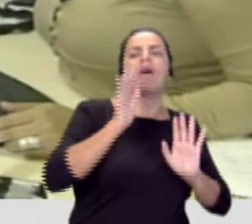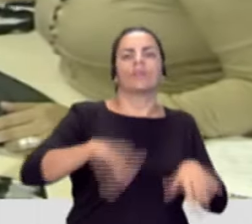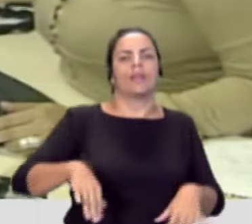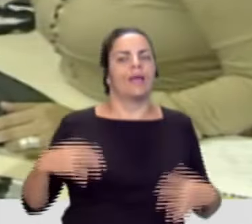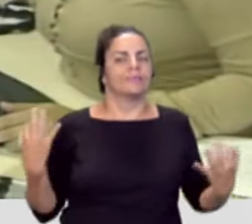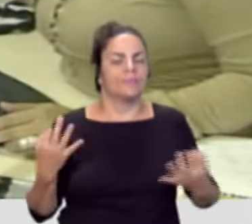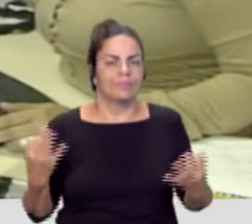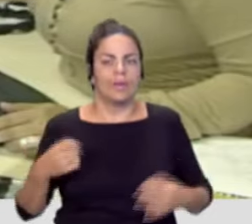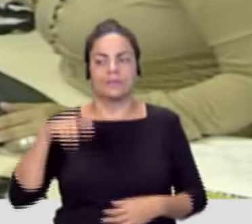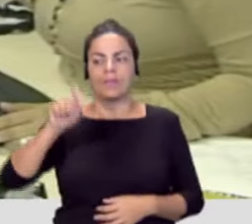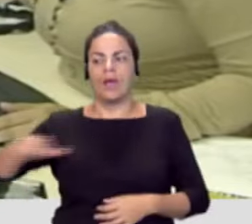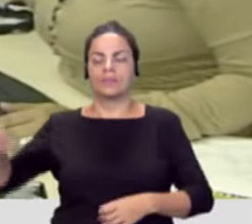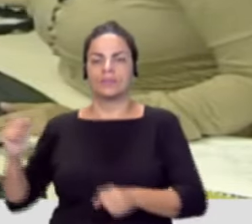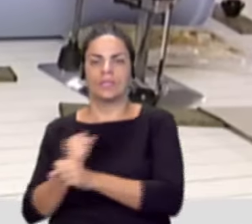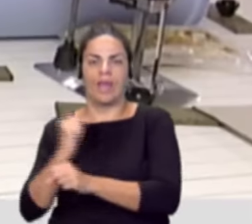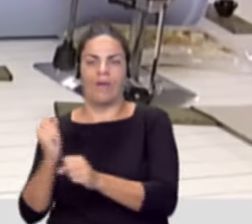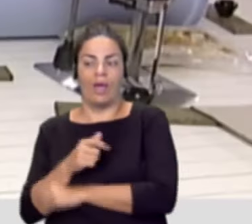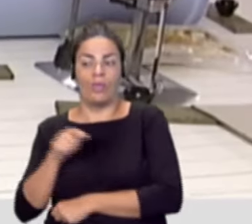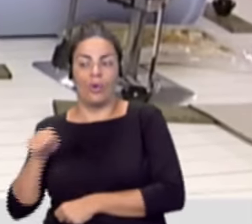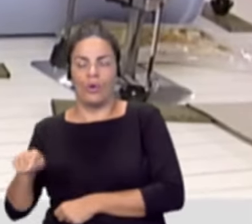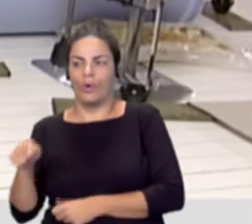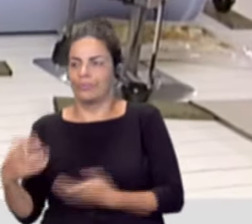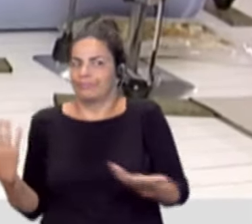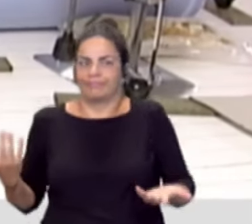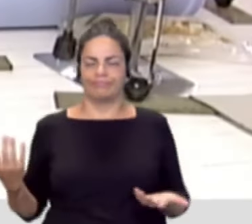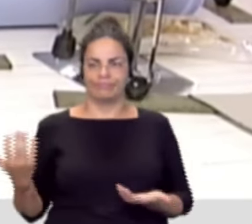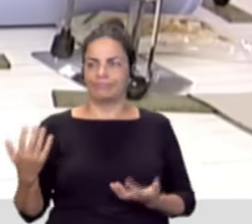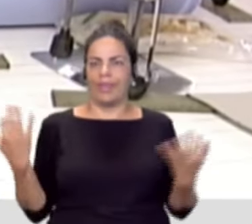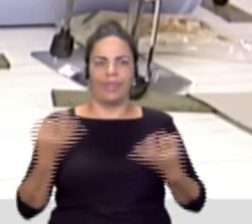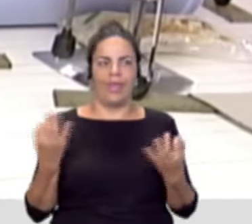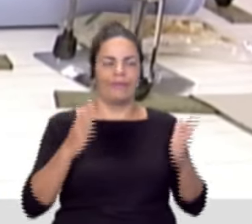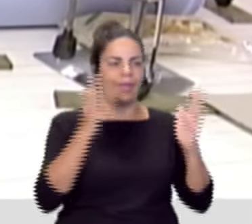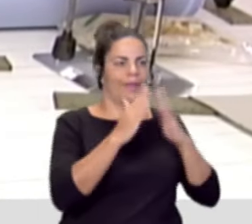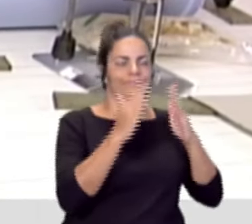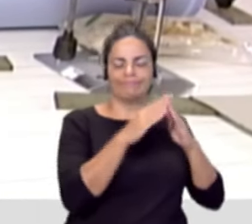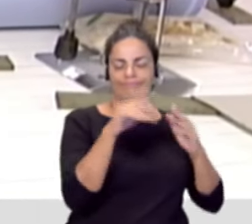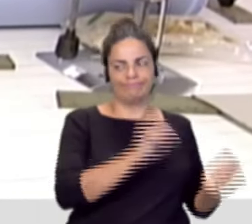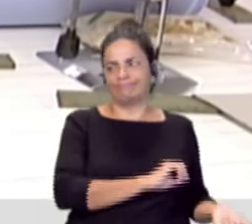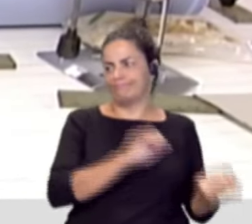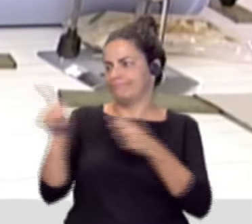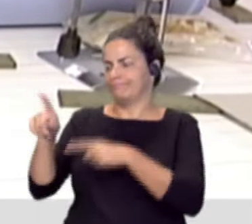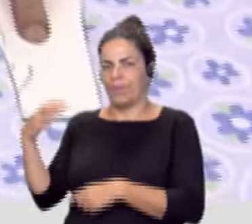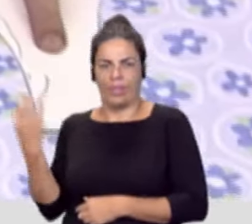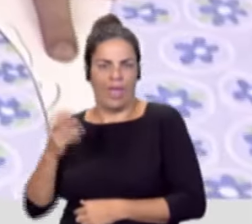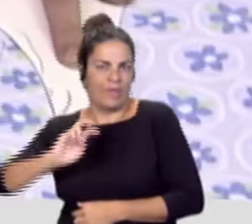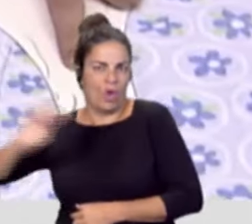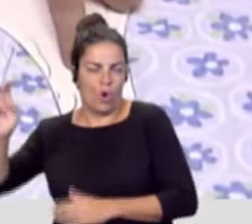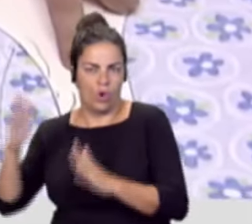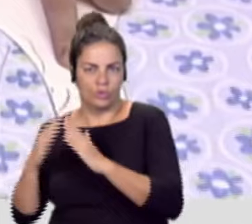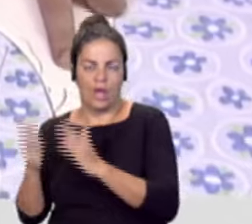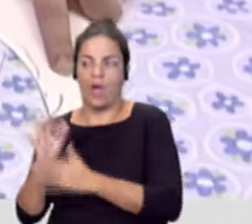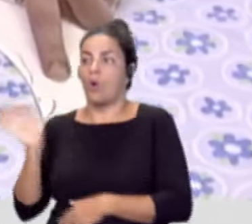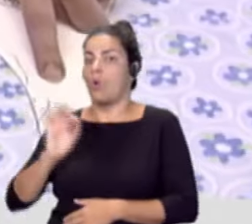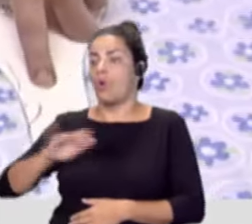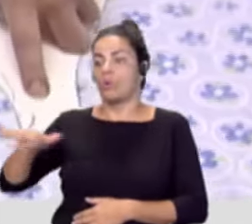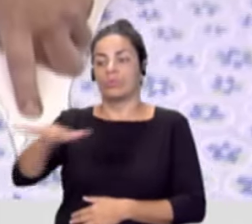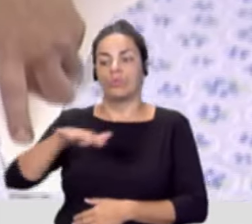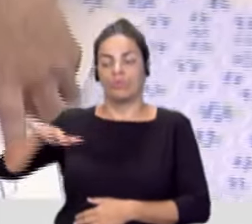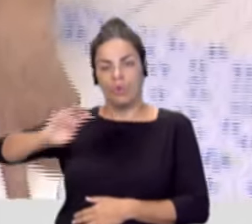trabajador llega un momento en que se tiene hasta que cambiar de domicilio, buscar una ubicación que muchas